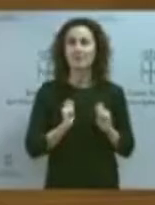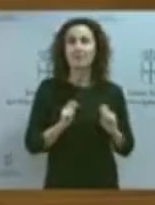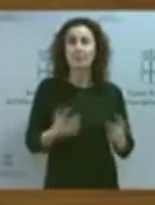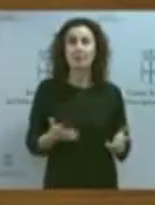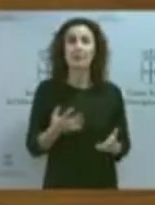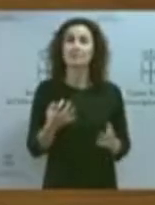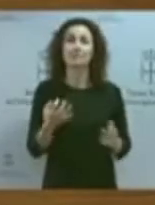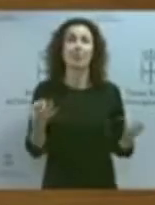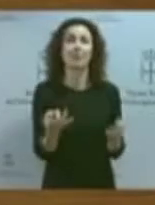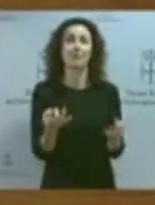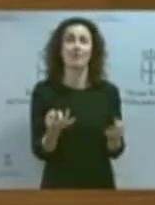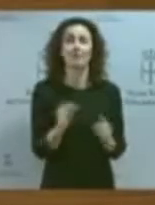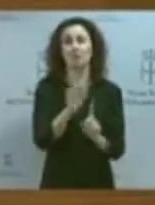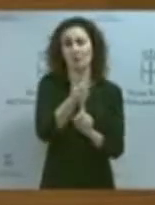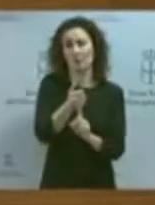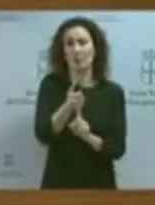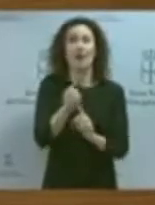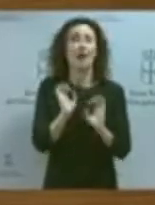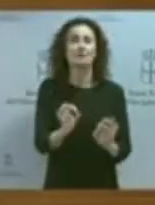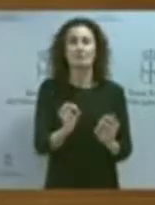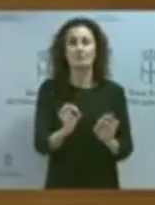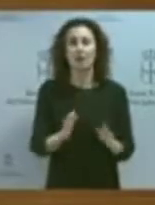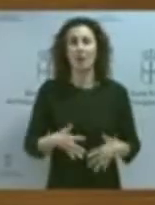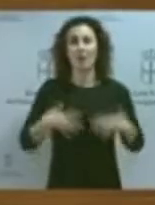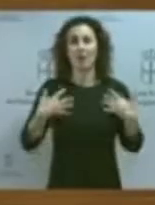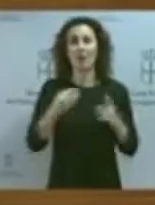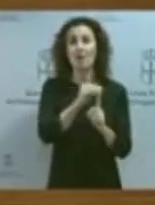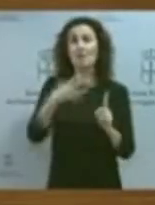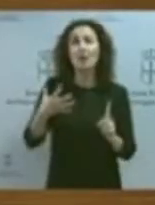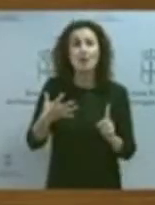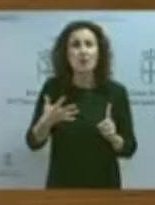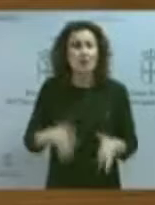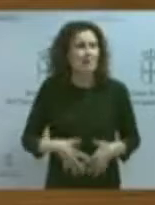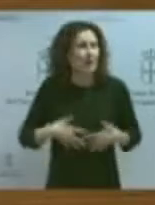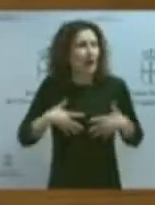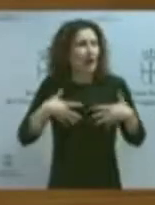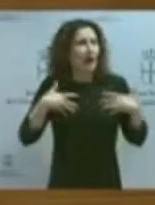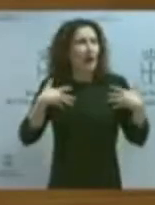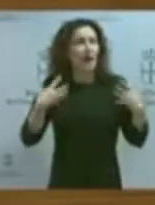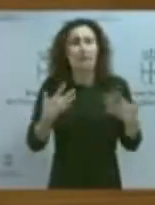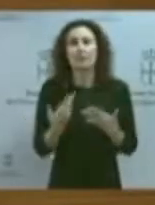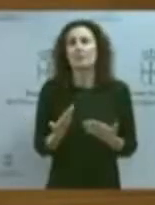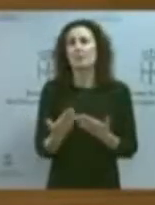For Asturias desbordóse y el nacionalismo español y preséntanos una propuesta llena de referencias xerminales,